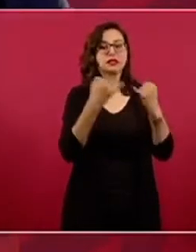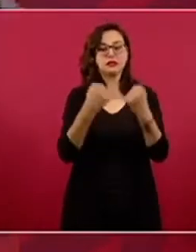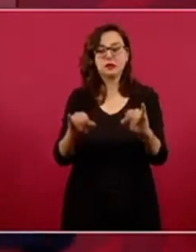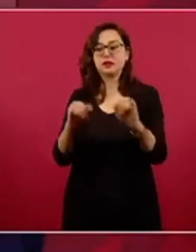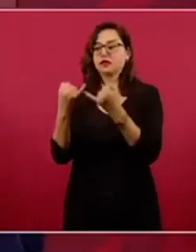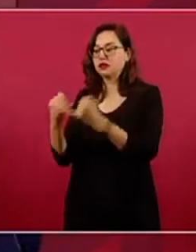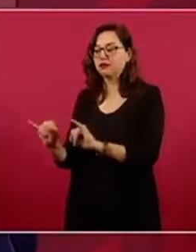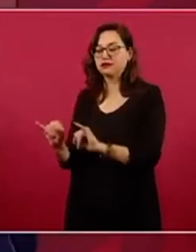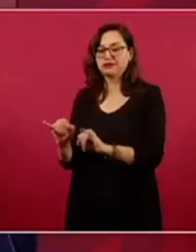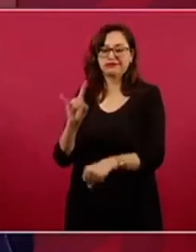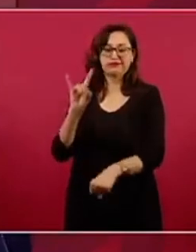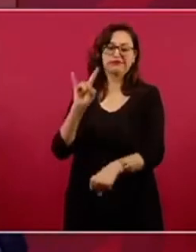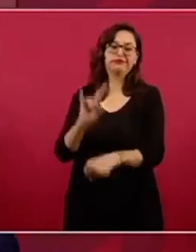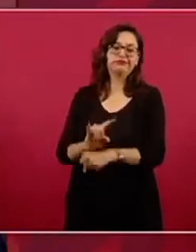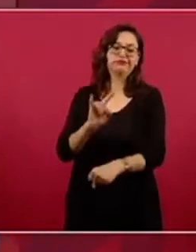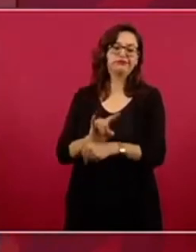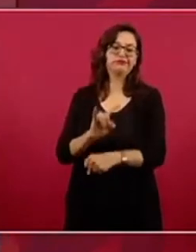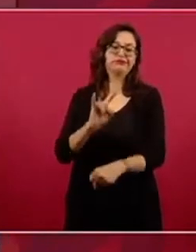dominados